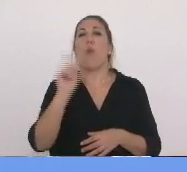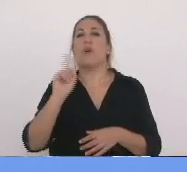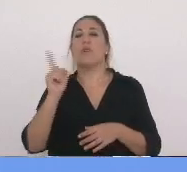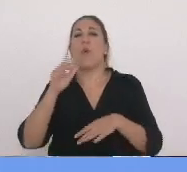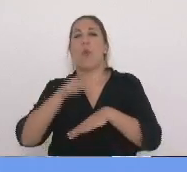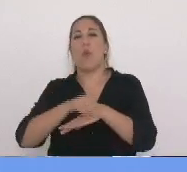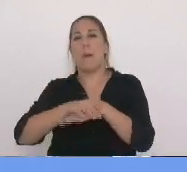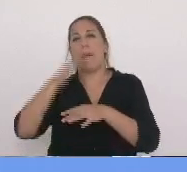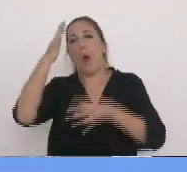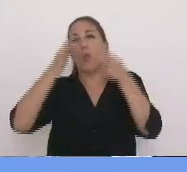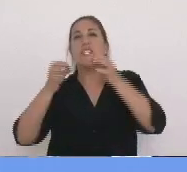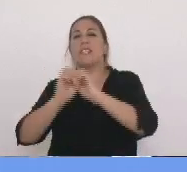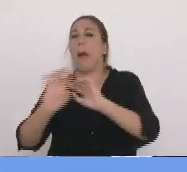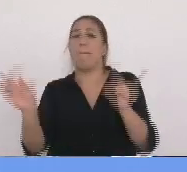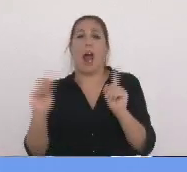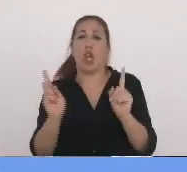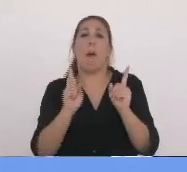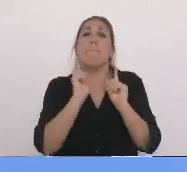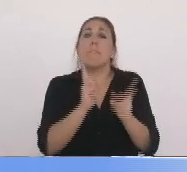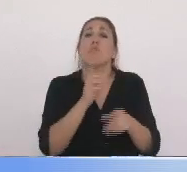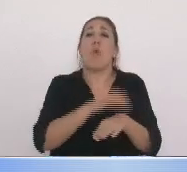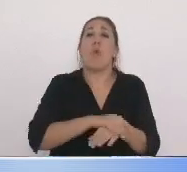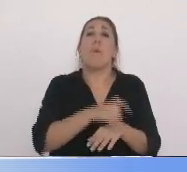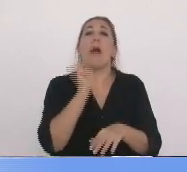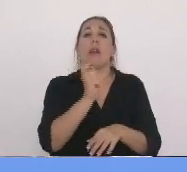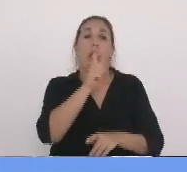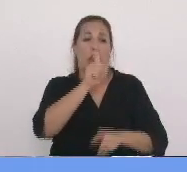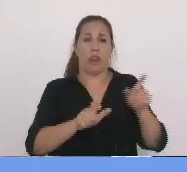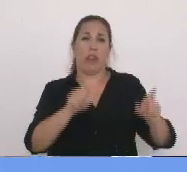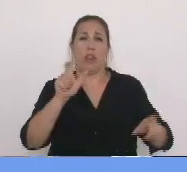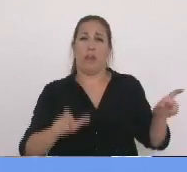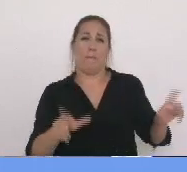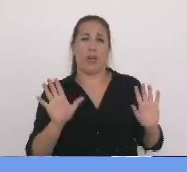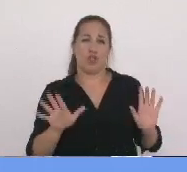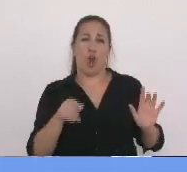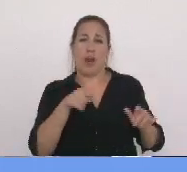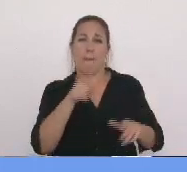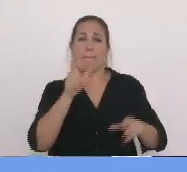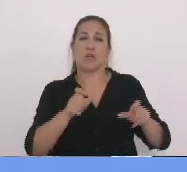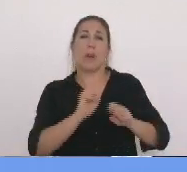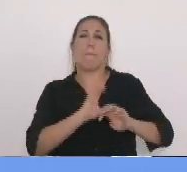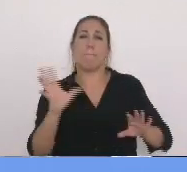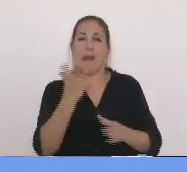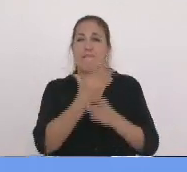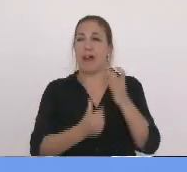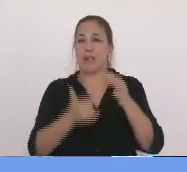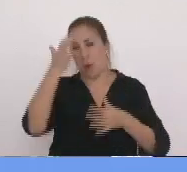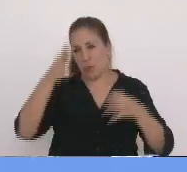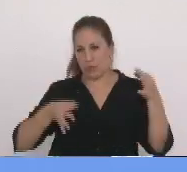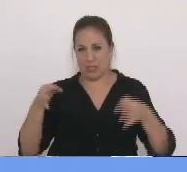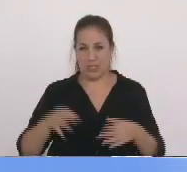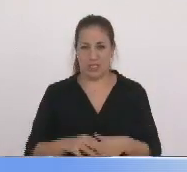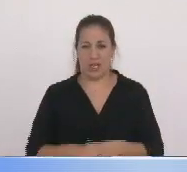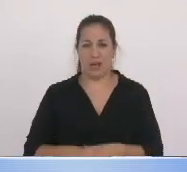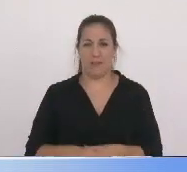que en sí misma es mala sino los hombres que son los que departen la justicia y la